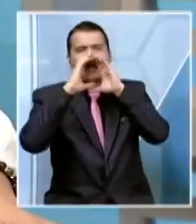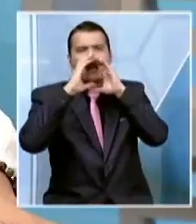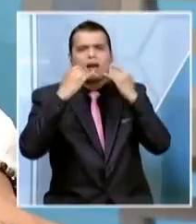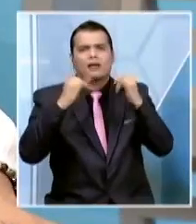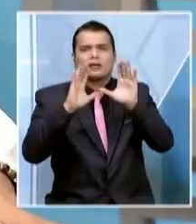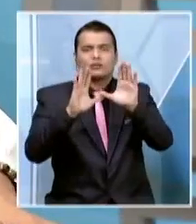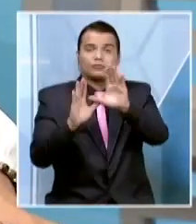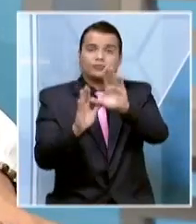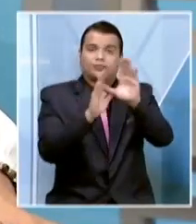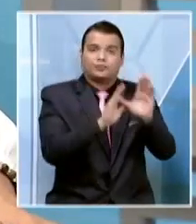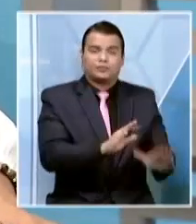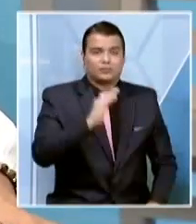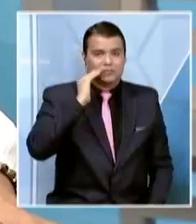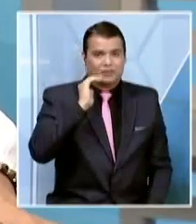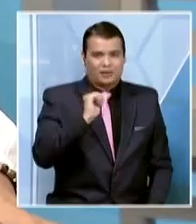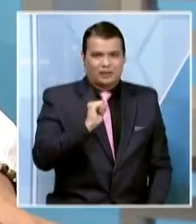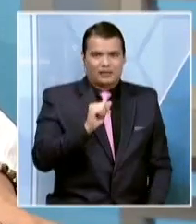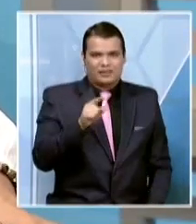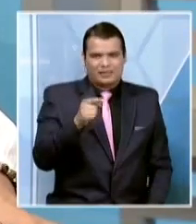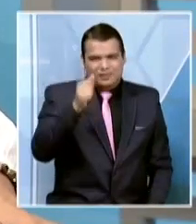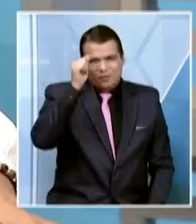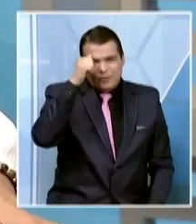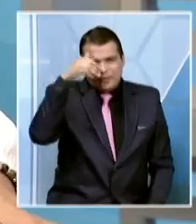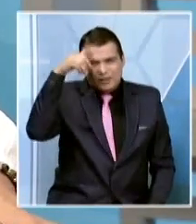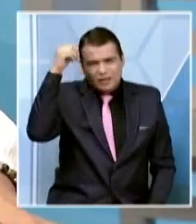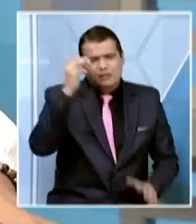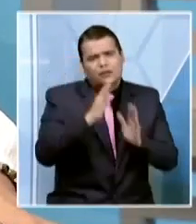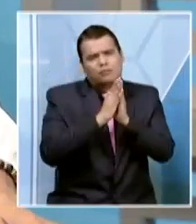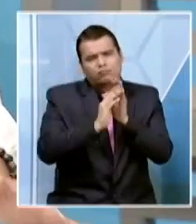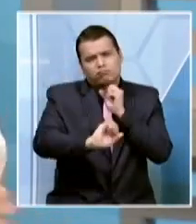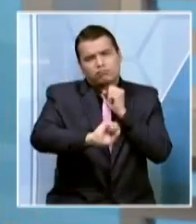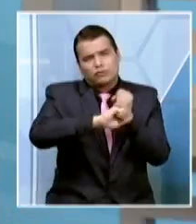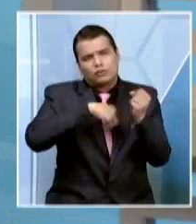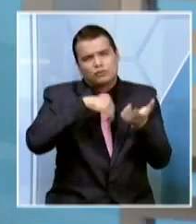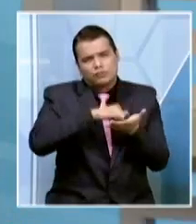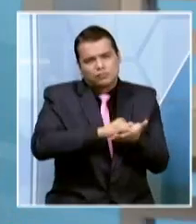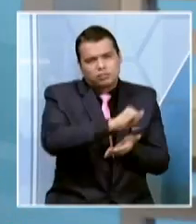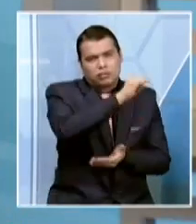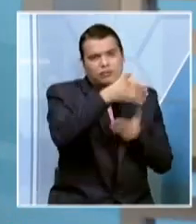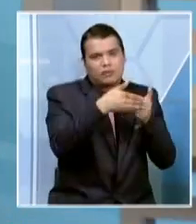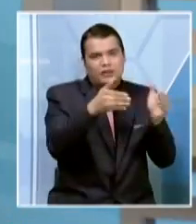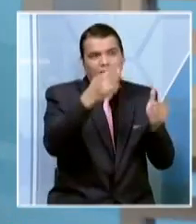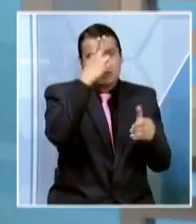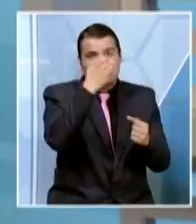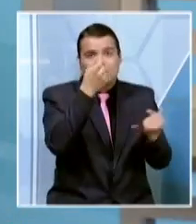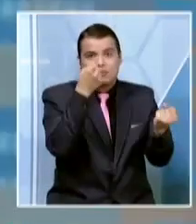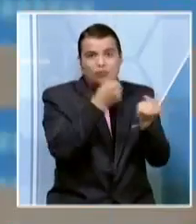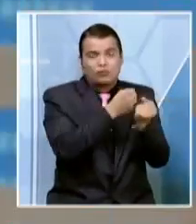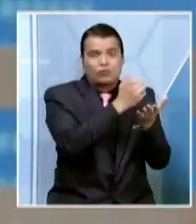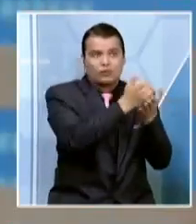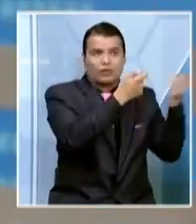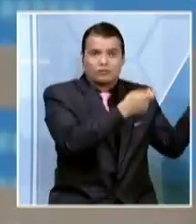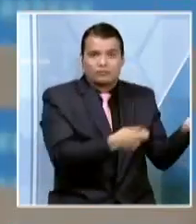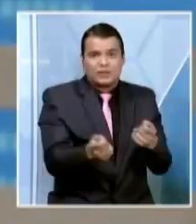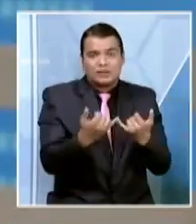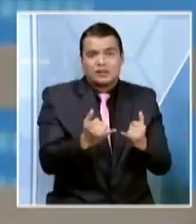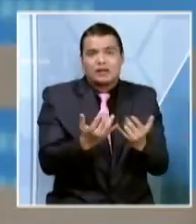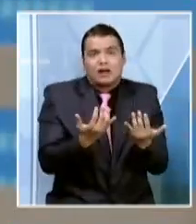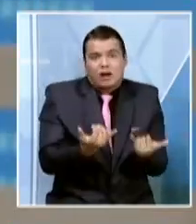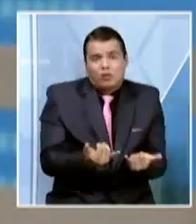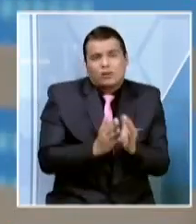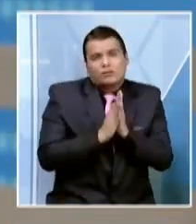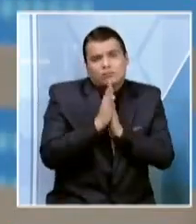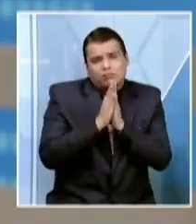y la madre de un joven caleño que tras pedir ayuda logró viajar a Panamá para acompañarlo en medio de un estado de coma, hoy busca